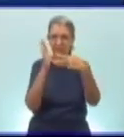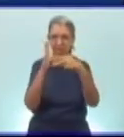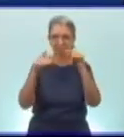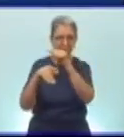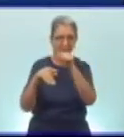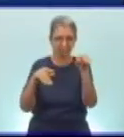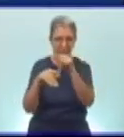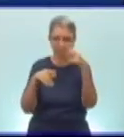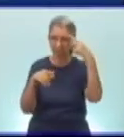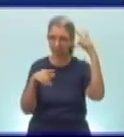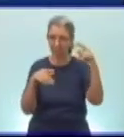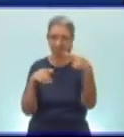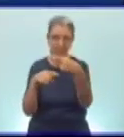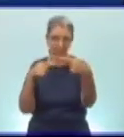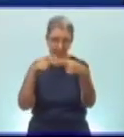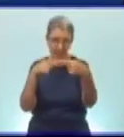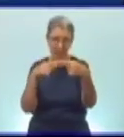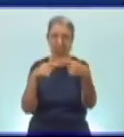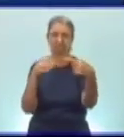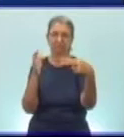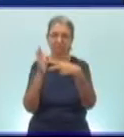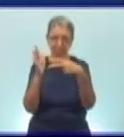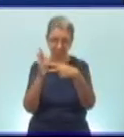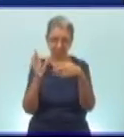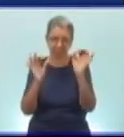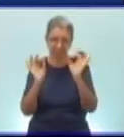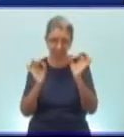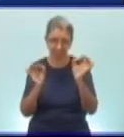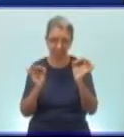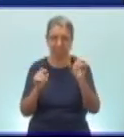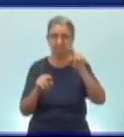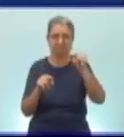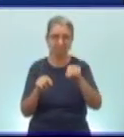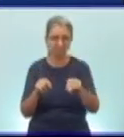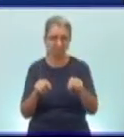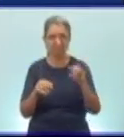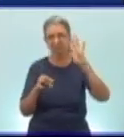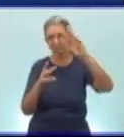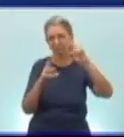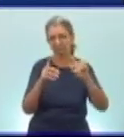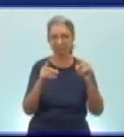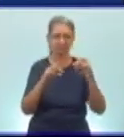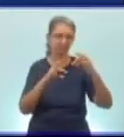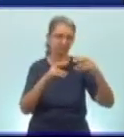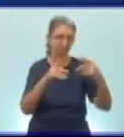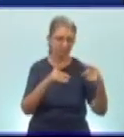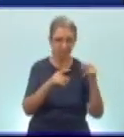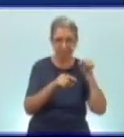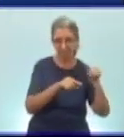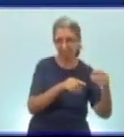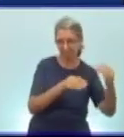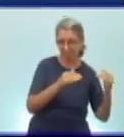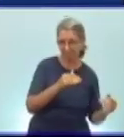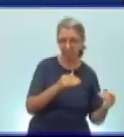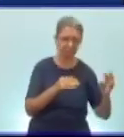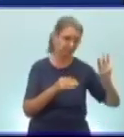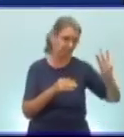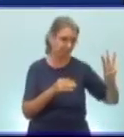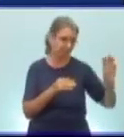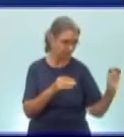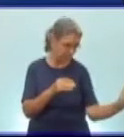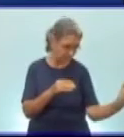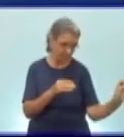la longitud del péndulo. Por tanto, despejando de esta expresión, nos quedaría que la frecuencia cíclica propia o